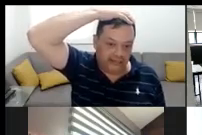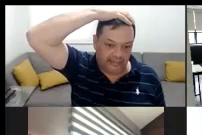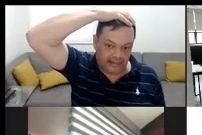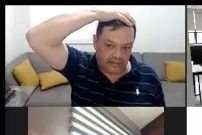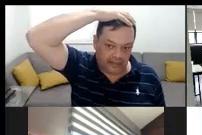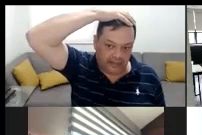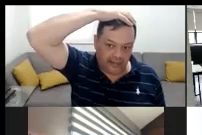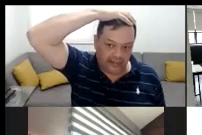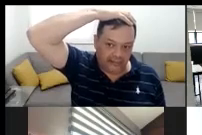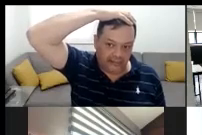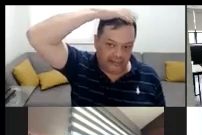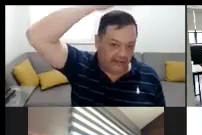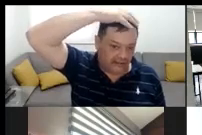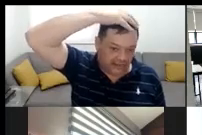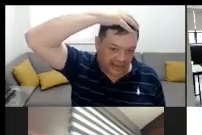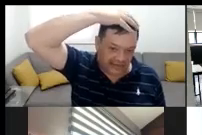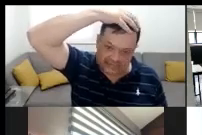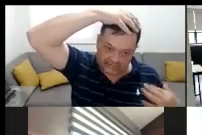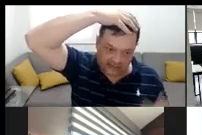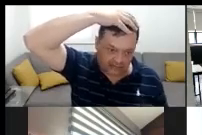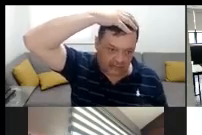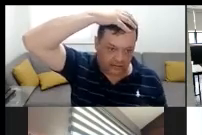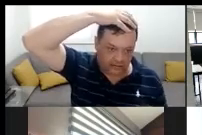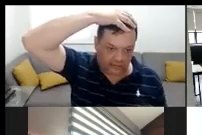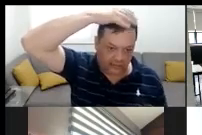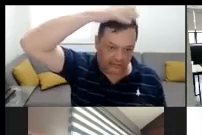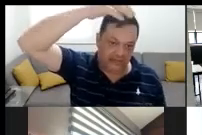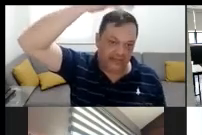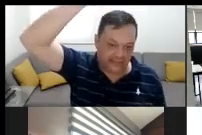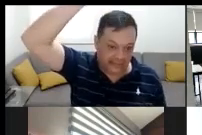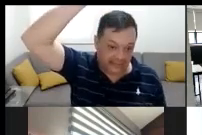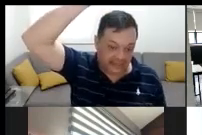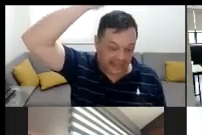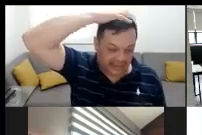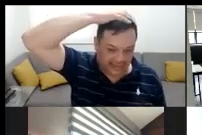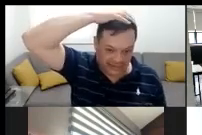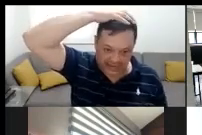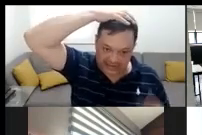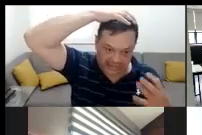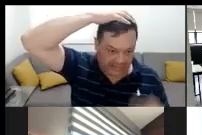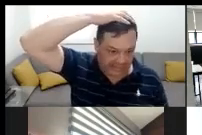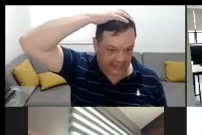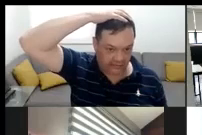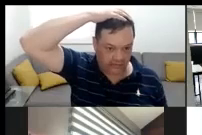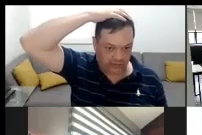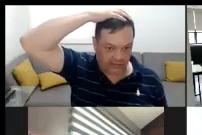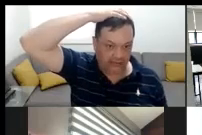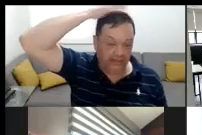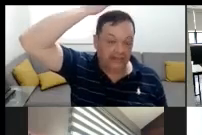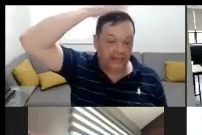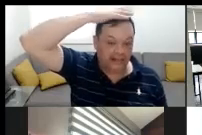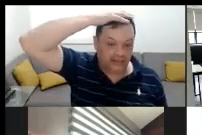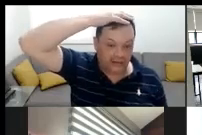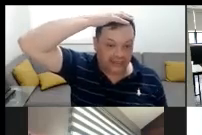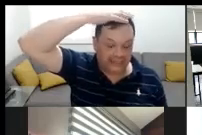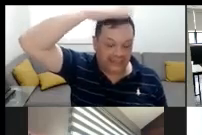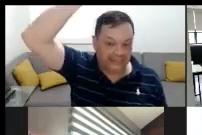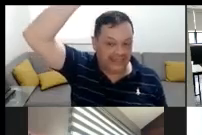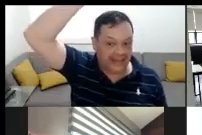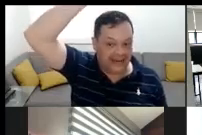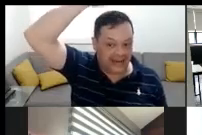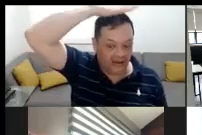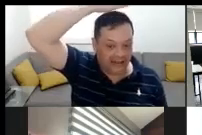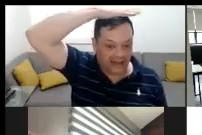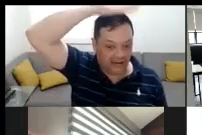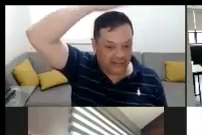nuestra temperatura. Si se enfría nuestra cabeza, se enfría todo nuestro cuerpo. Si se calienta nuestra cabeza, se calienta todo el cuerpo. Entonces,